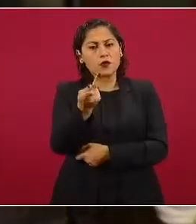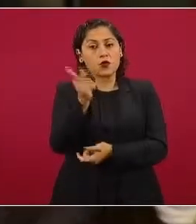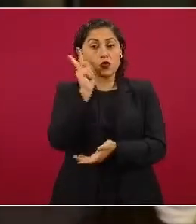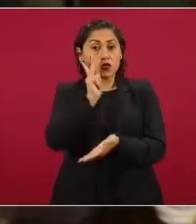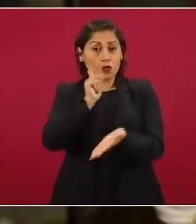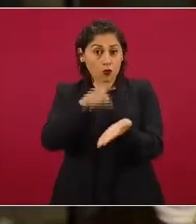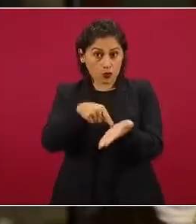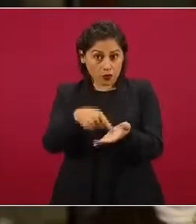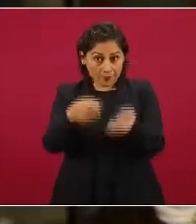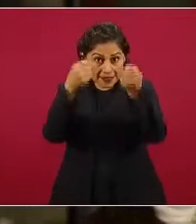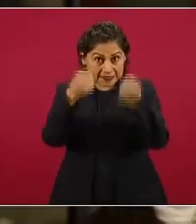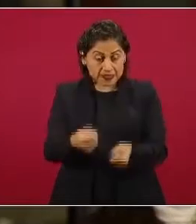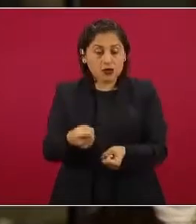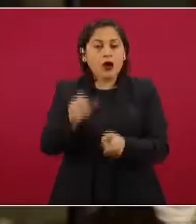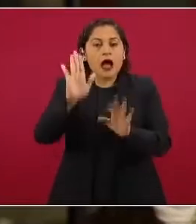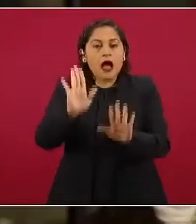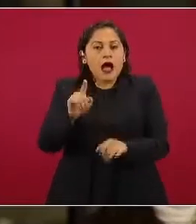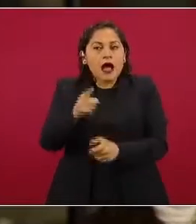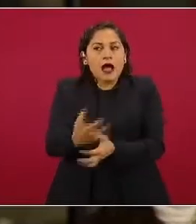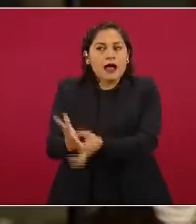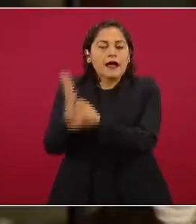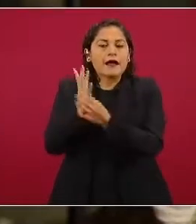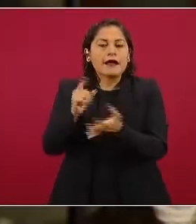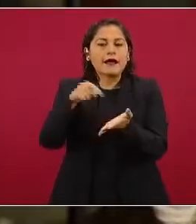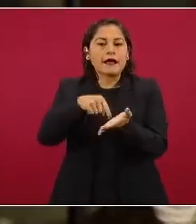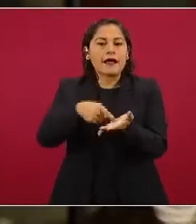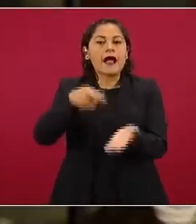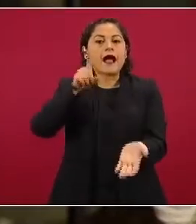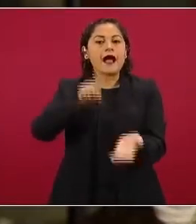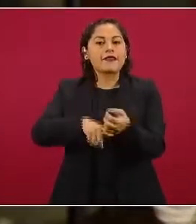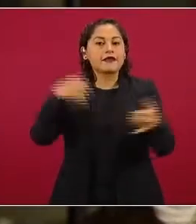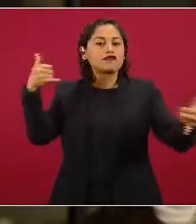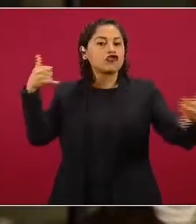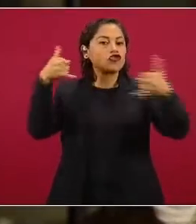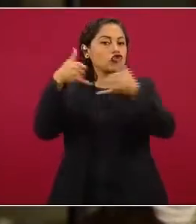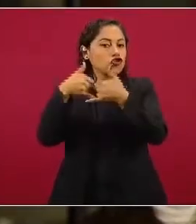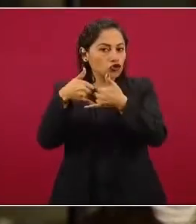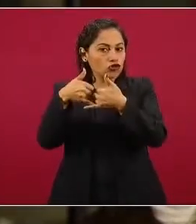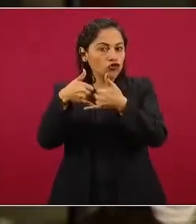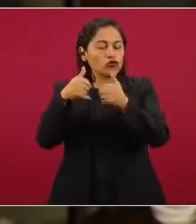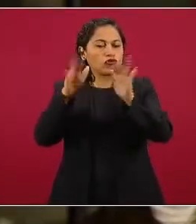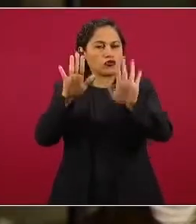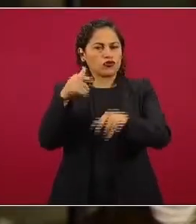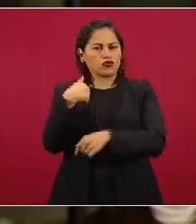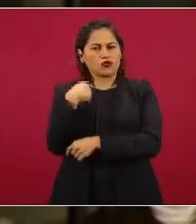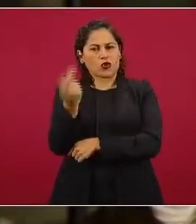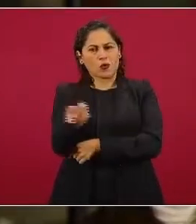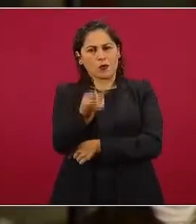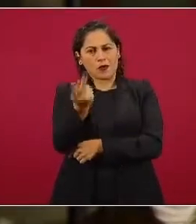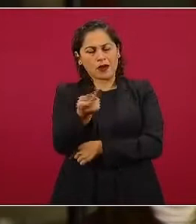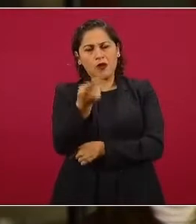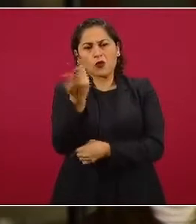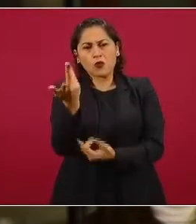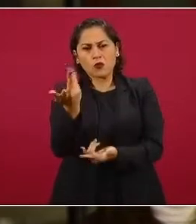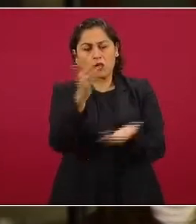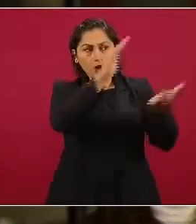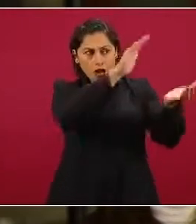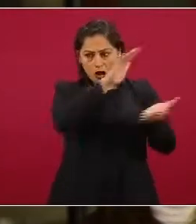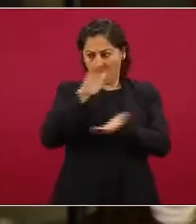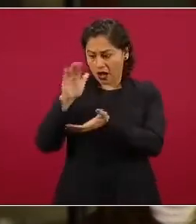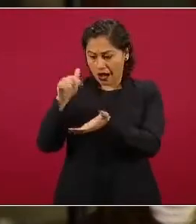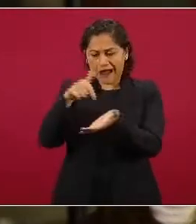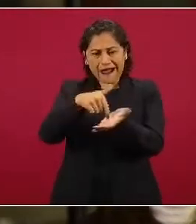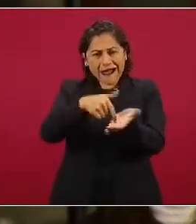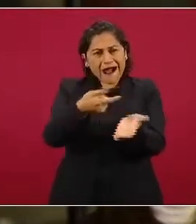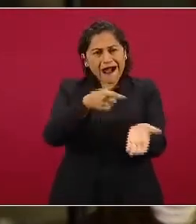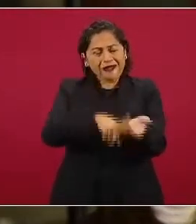que hay una conversación telefónica, pero preguntarle qué tipo de pruebas son las que encontraron las autoridades